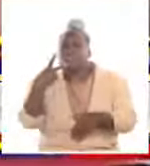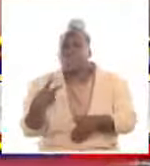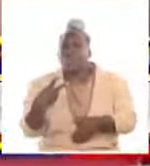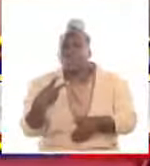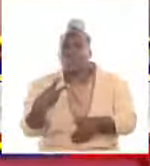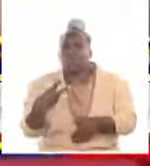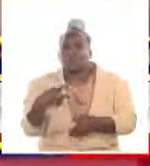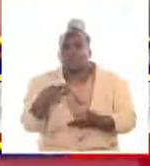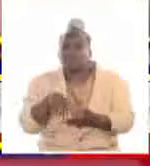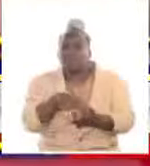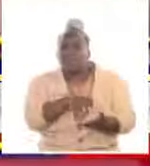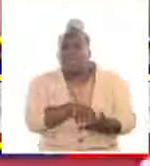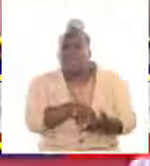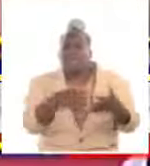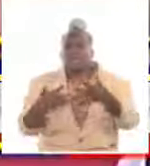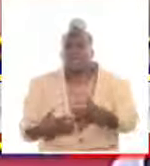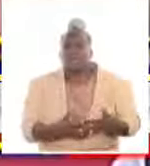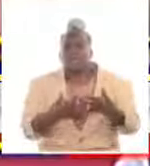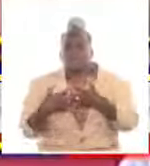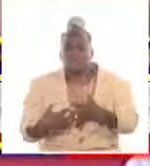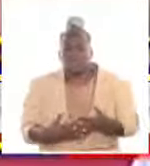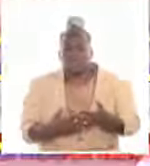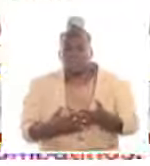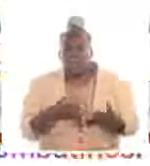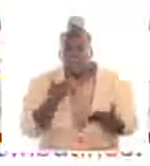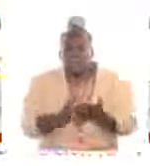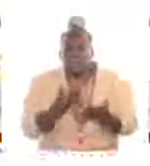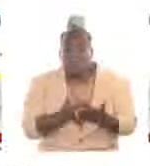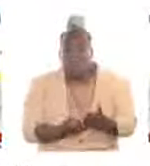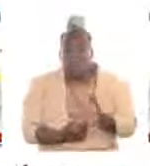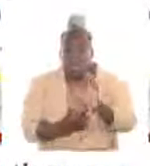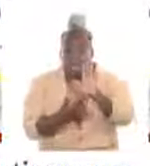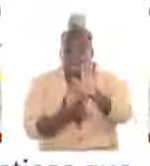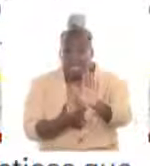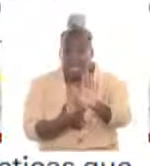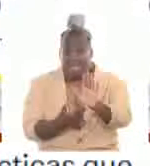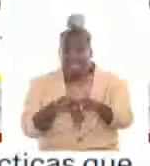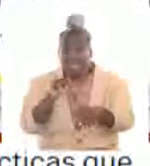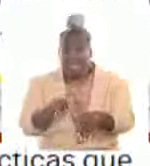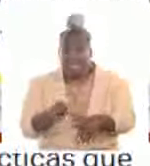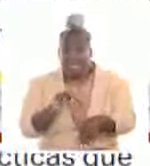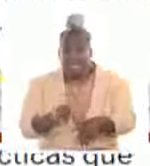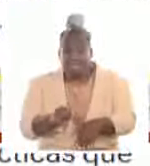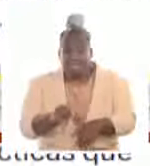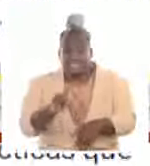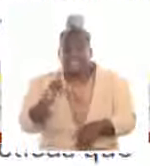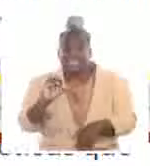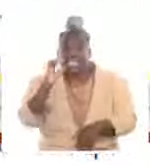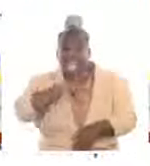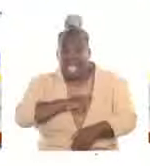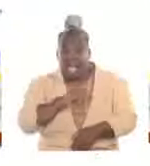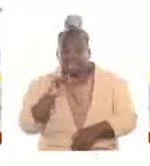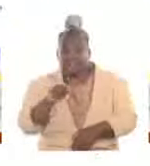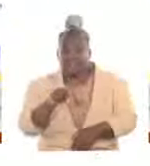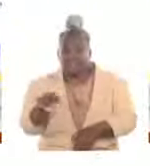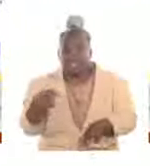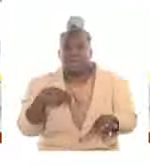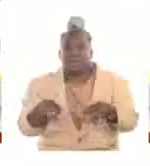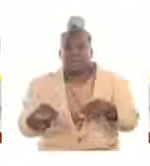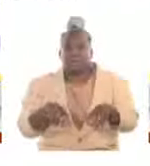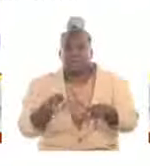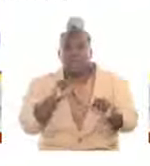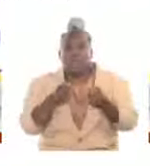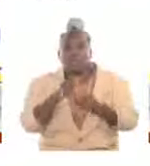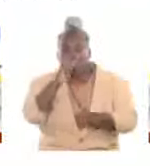planes de magnicidio. Específicamente, las pruebas señalan a la Agencia Central de Inteligencia, la CIA, y a la Administración de Control de